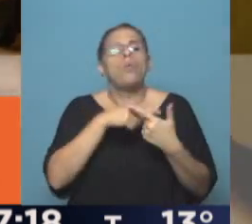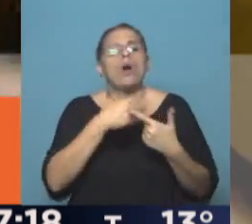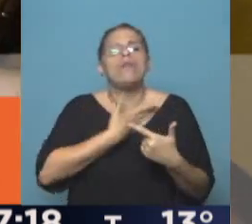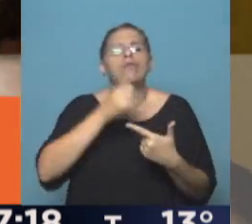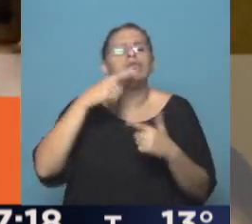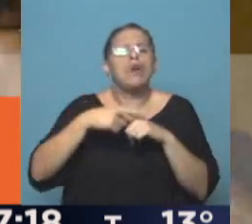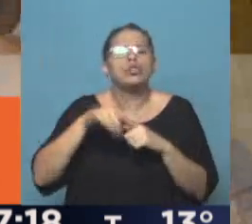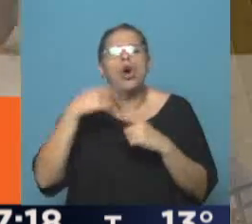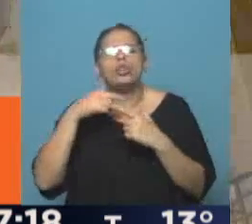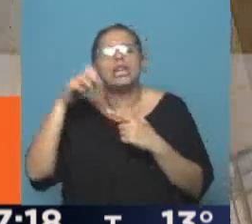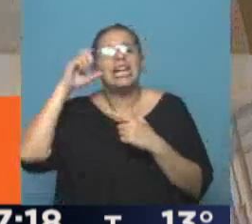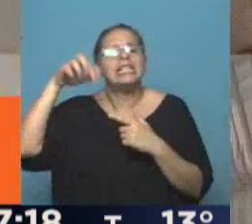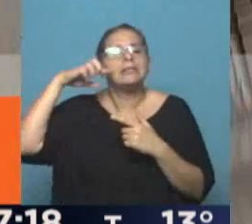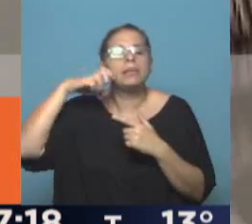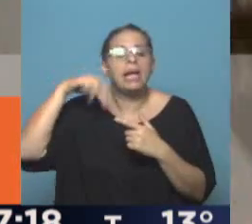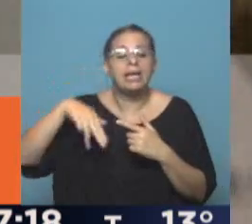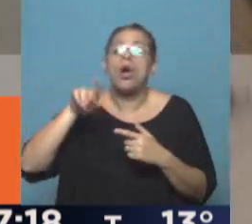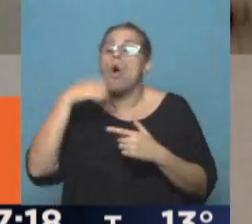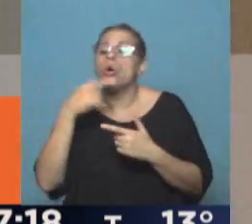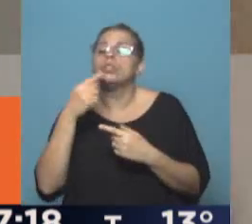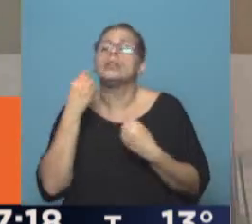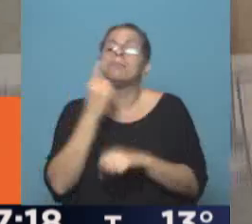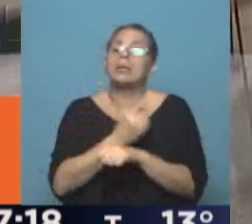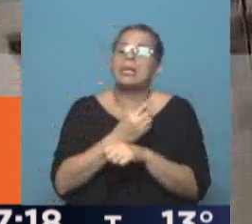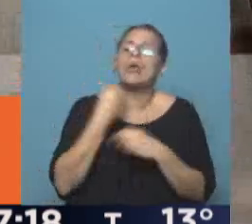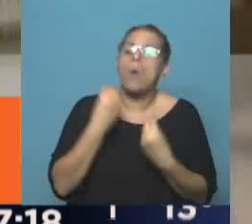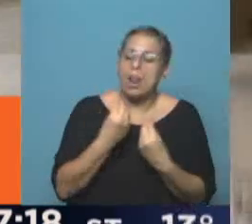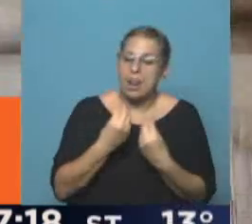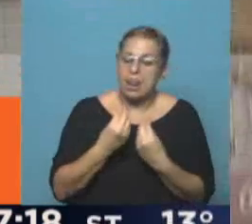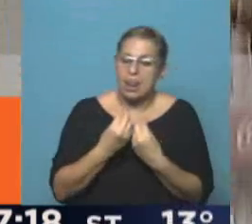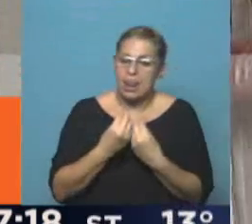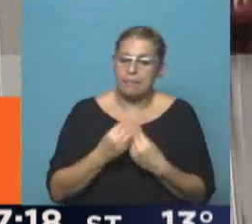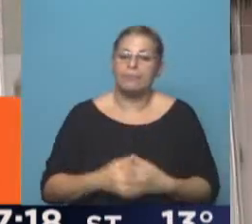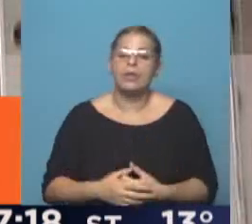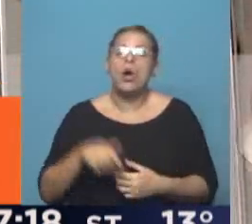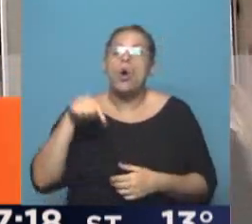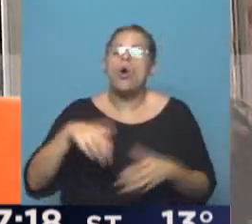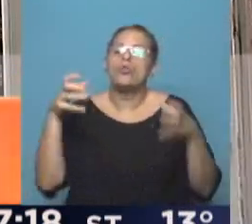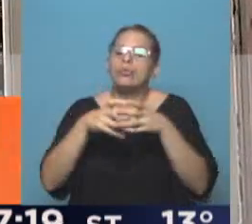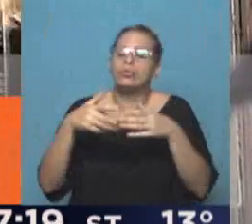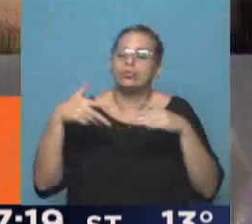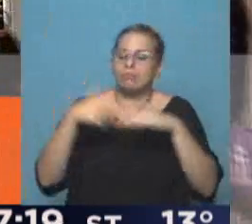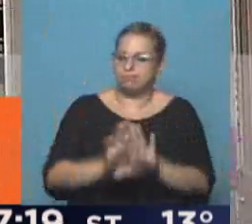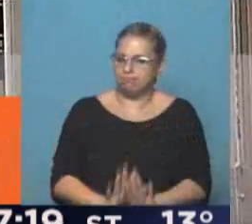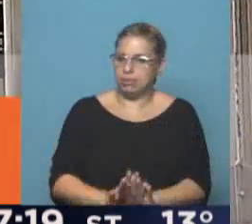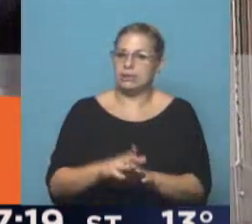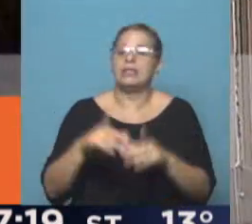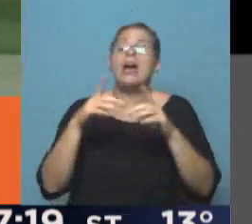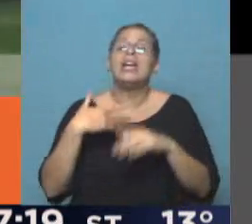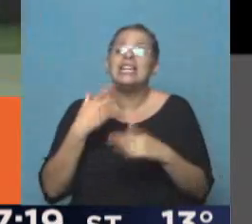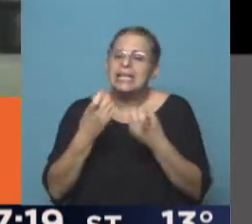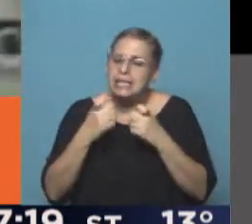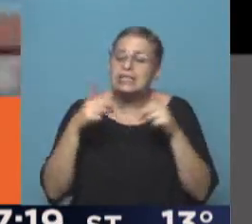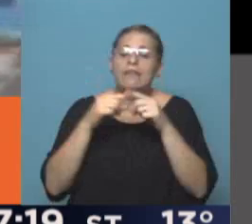posteriormente con ESPN. Pero la primera es la que estaría destrabando de alguna manera el freno que hoy tiene el fútbol para una fecha confirmada de